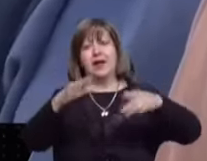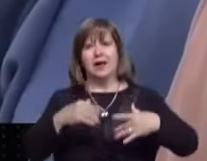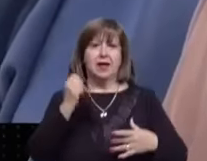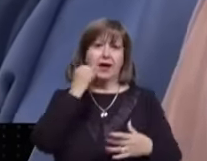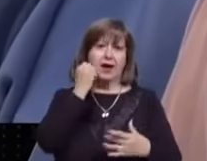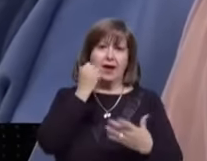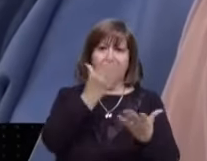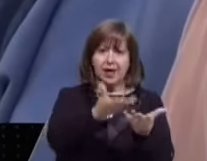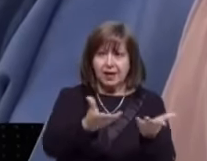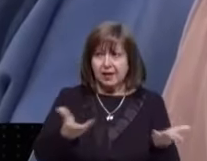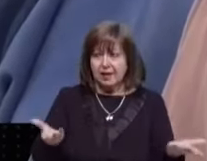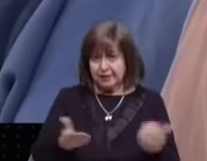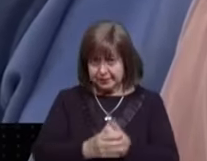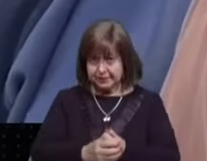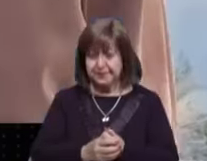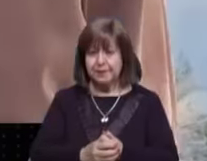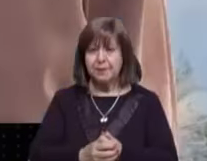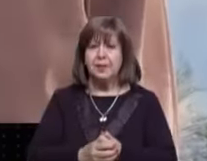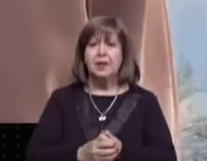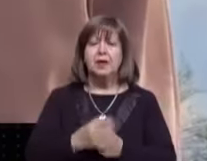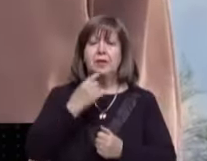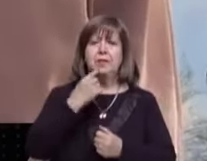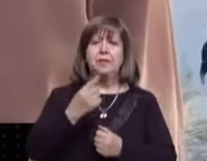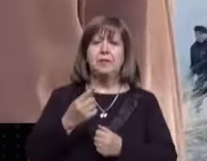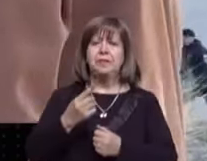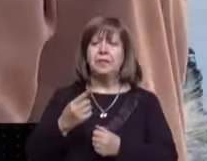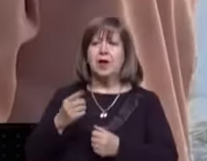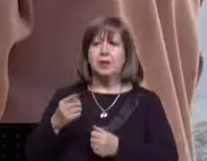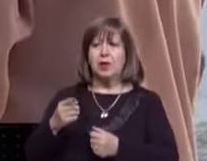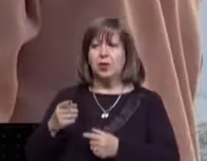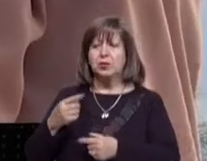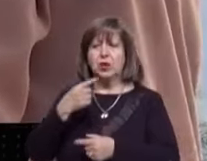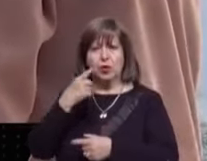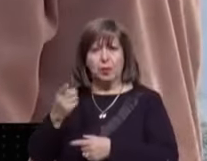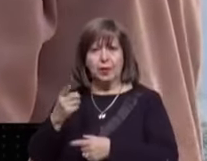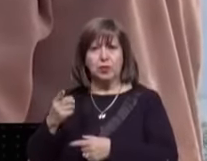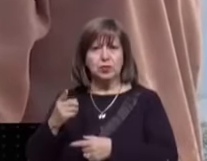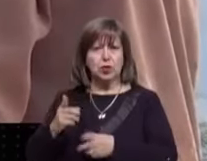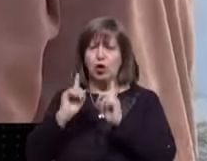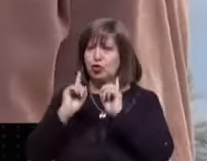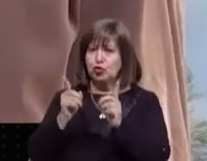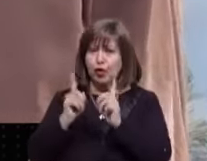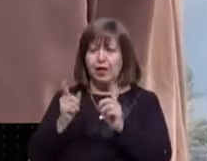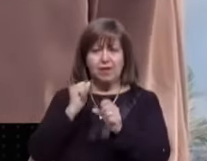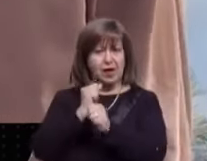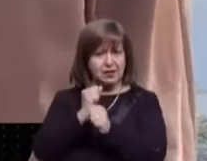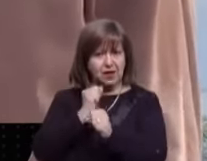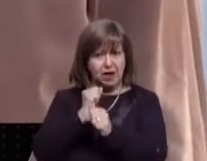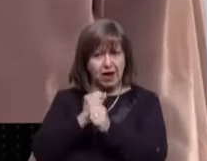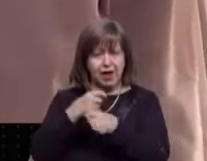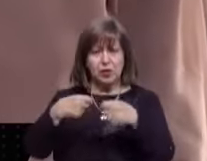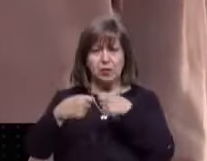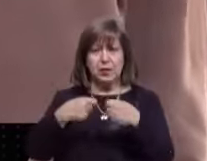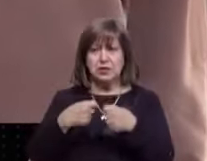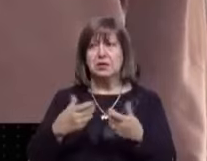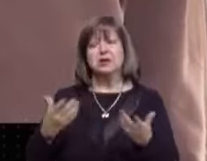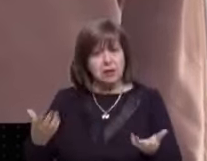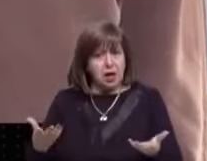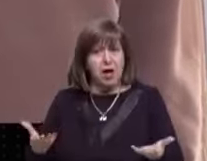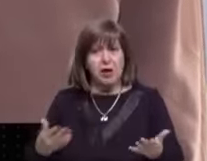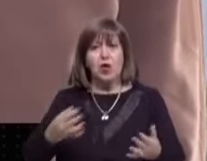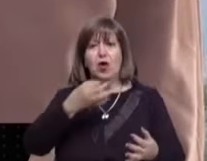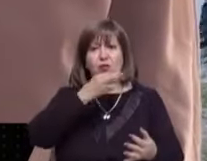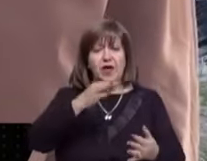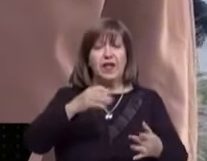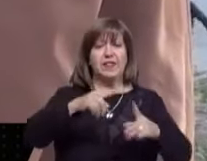descaro increíble sa si sigue operando Sí sí él publica permanentemente en la redes venta de